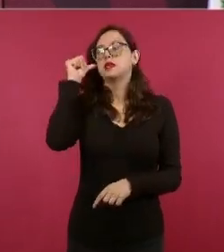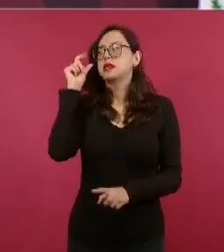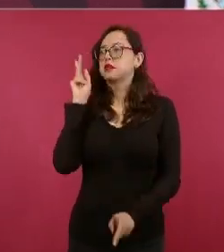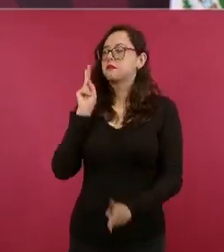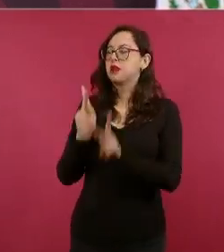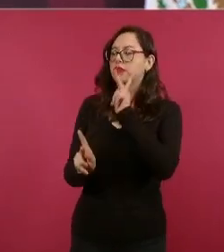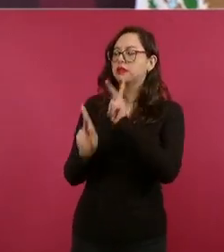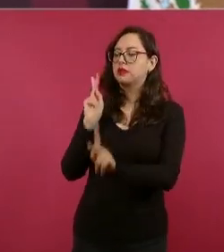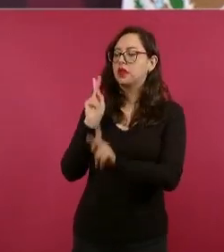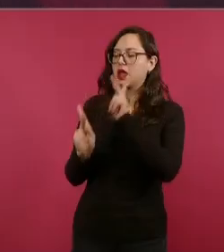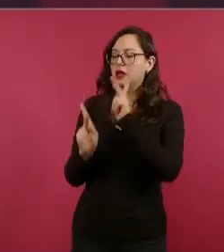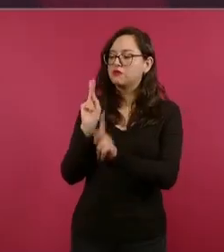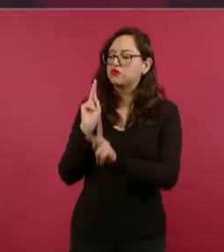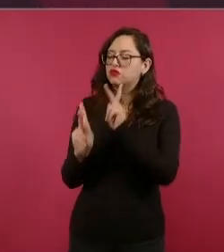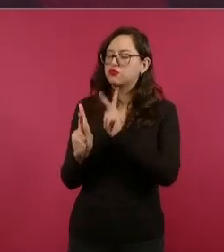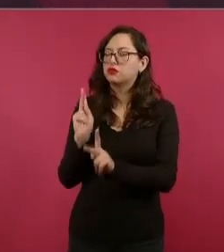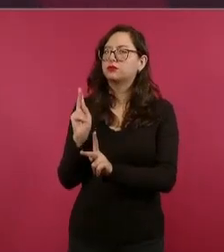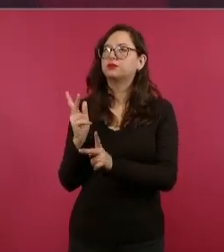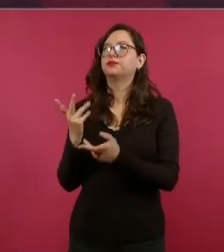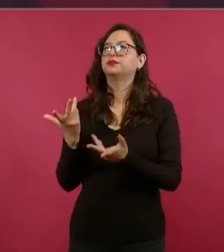significa